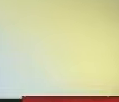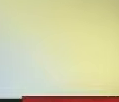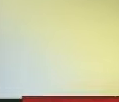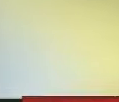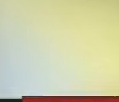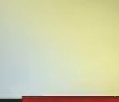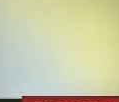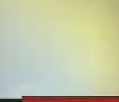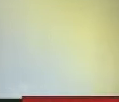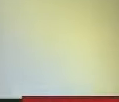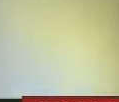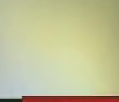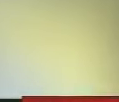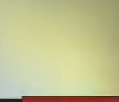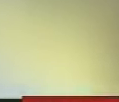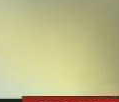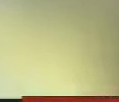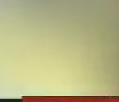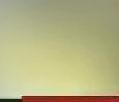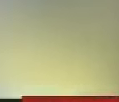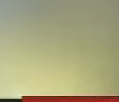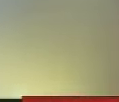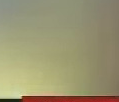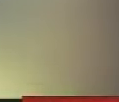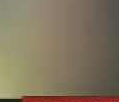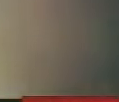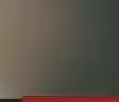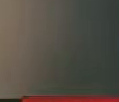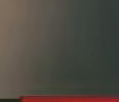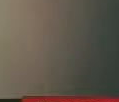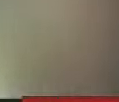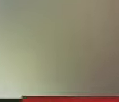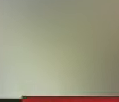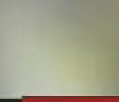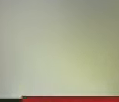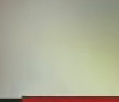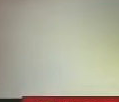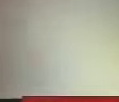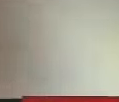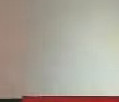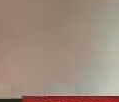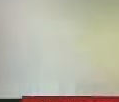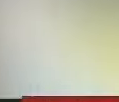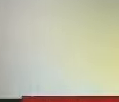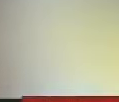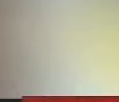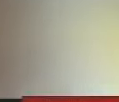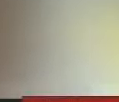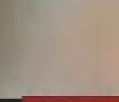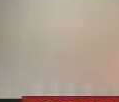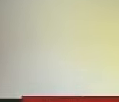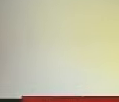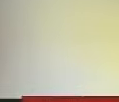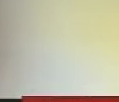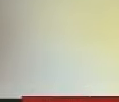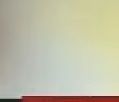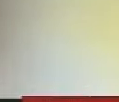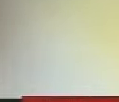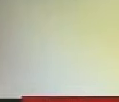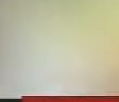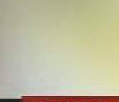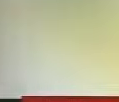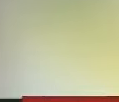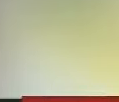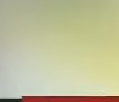trabajar. Priscila, ¿qué te ha parecido este proceso de registro de cultores? Excelente. La gran misión Viva Venezuela. Excelente. Yo siempre